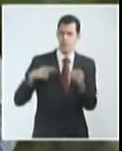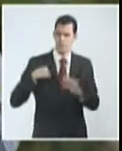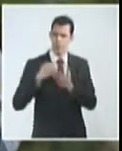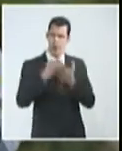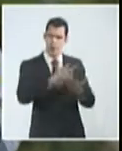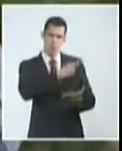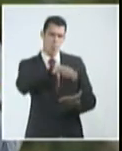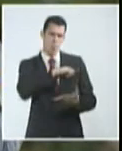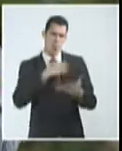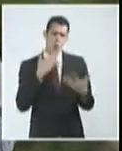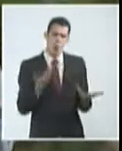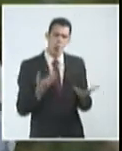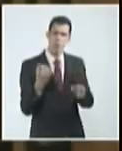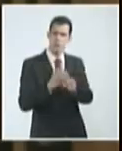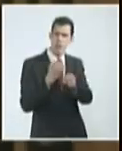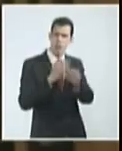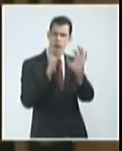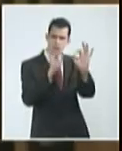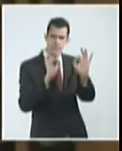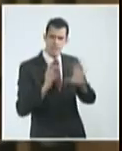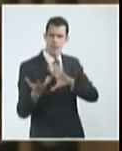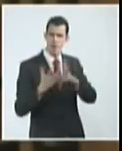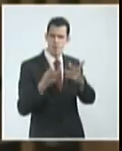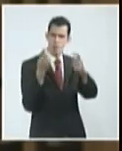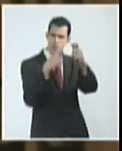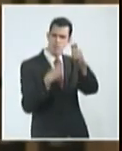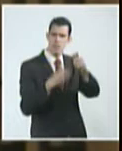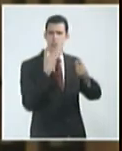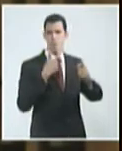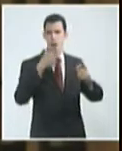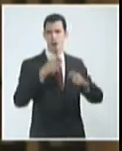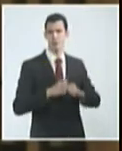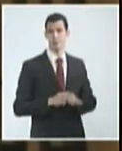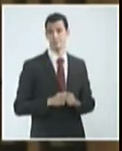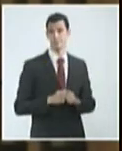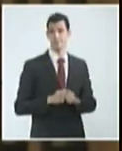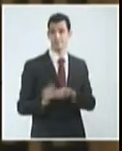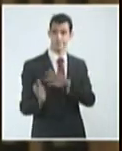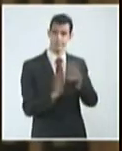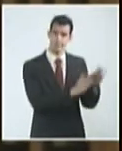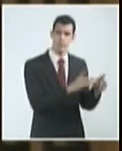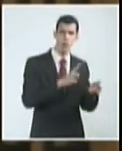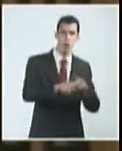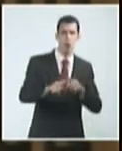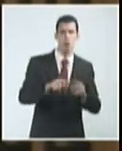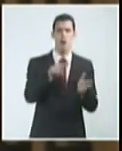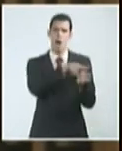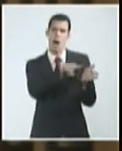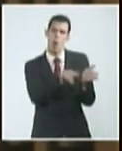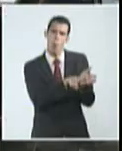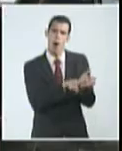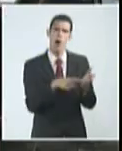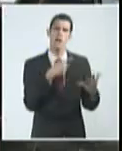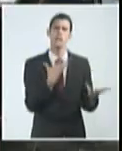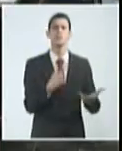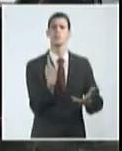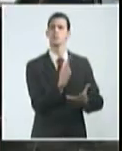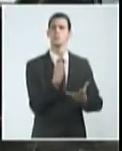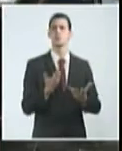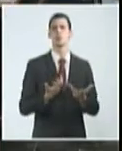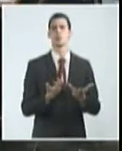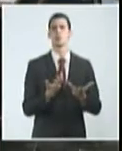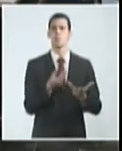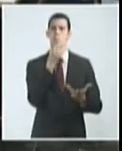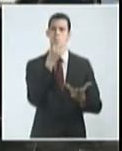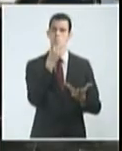profundizar en el tema de la asesoría jurídica. Hemos ya introducido cambios en el proceso de creación normativa. Muchos de los principios